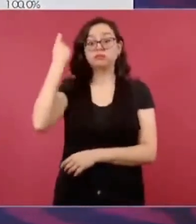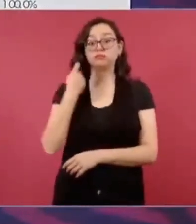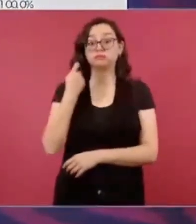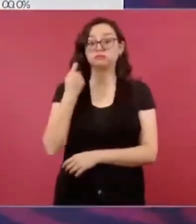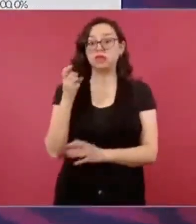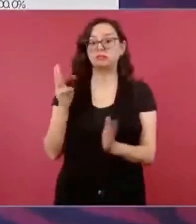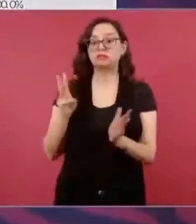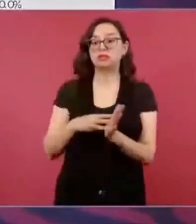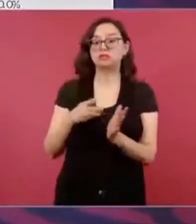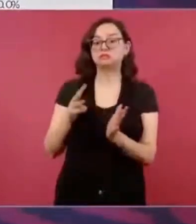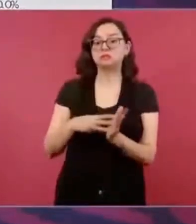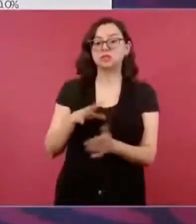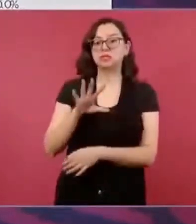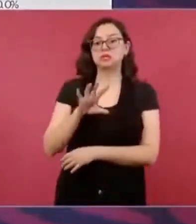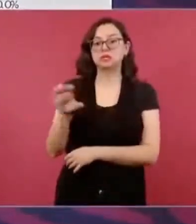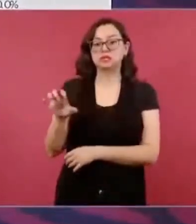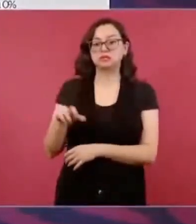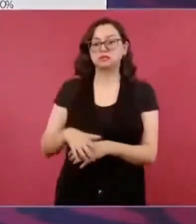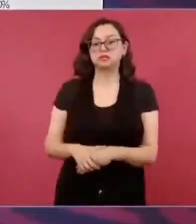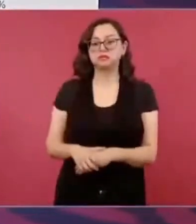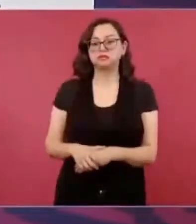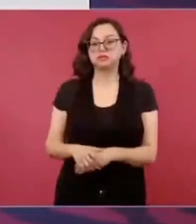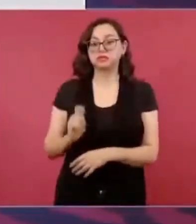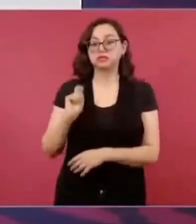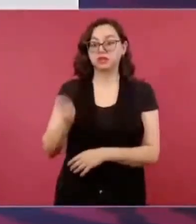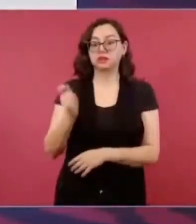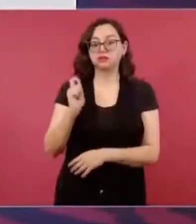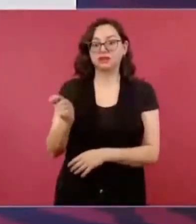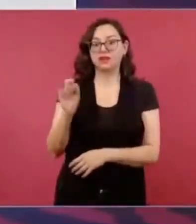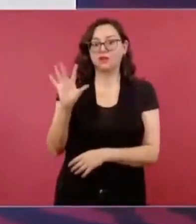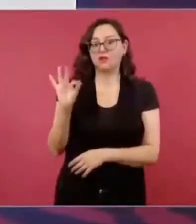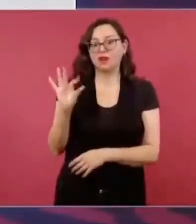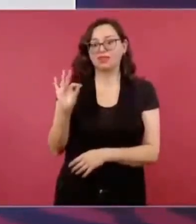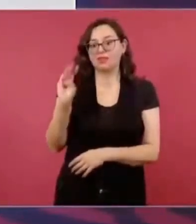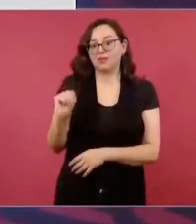49.9 se le va a entregar